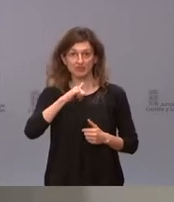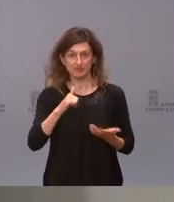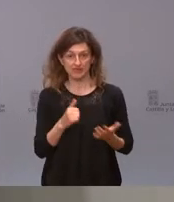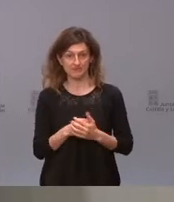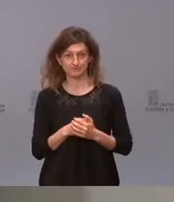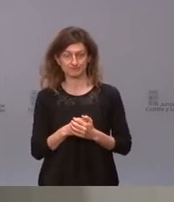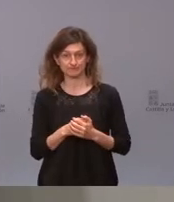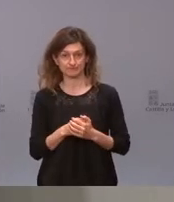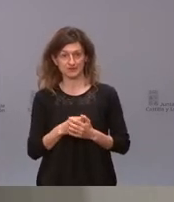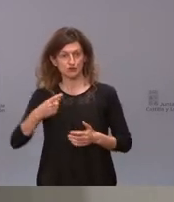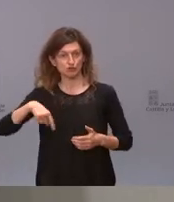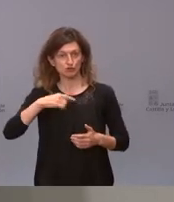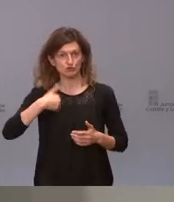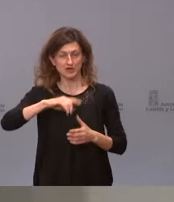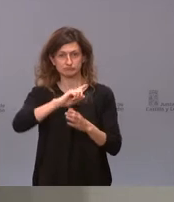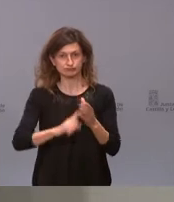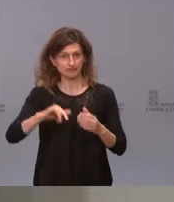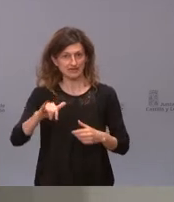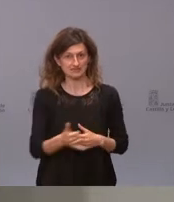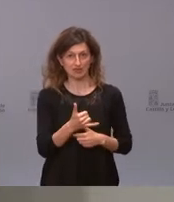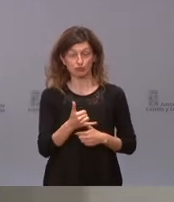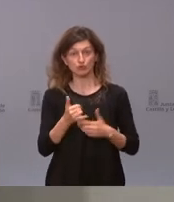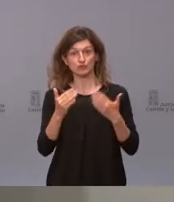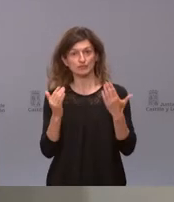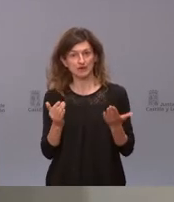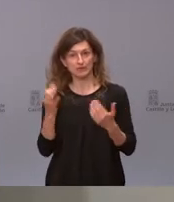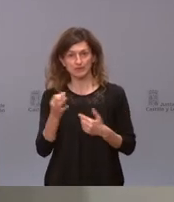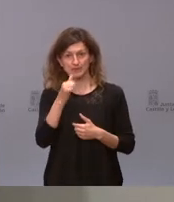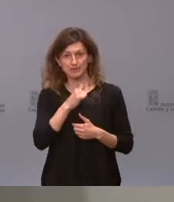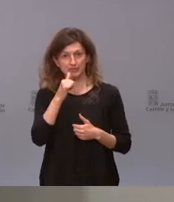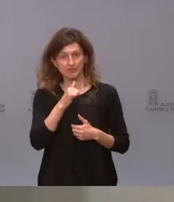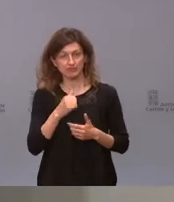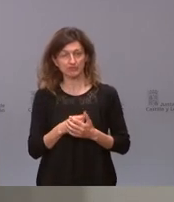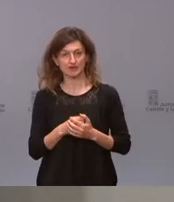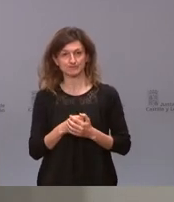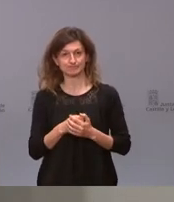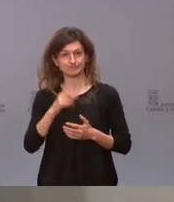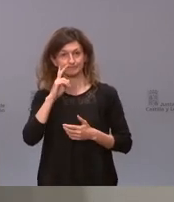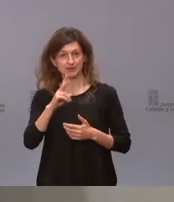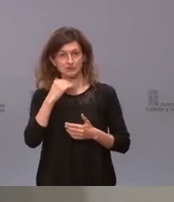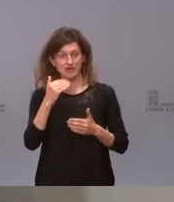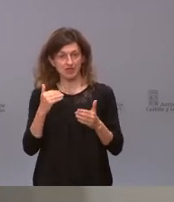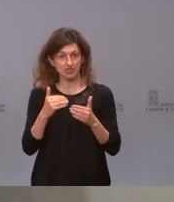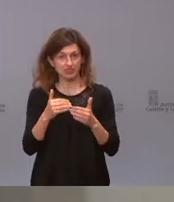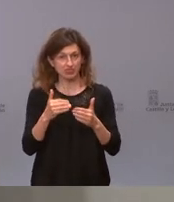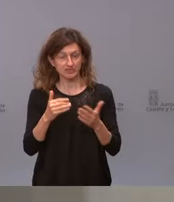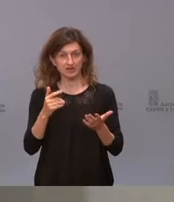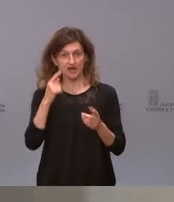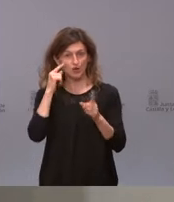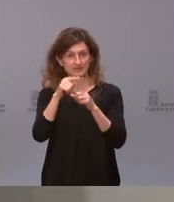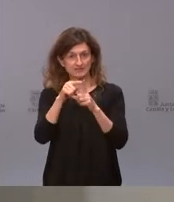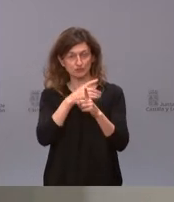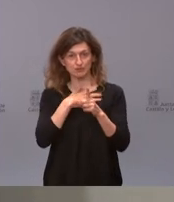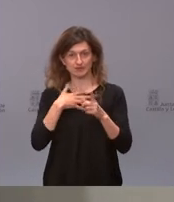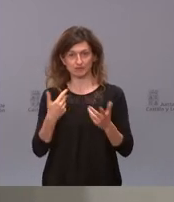todos muy cansados pero es evidente que tenemos que ser pacientes que ya vamos acercándonos al objetivo que